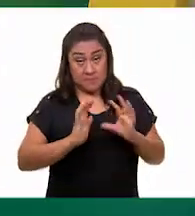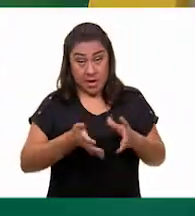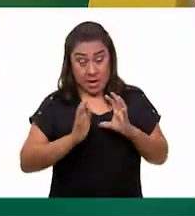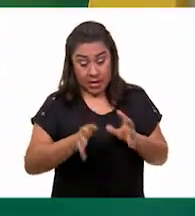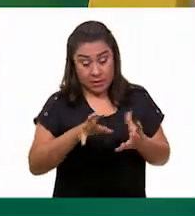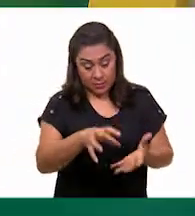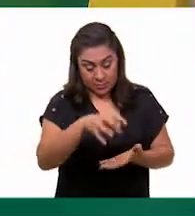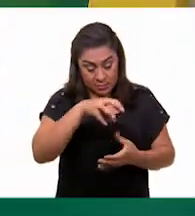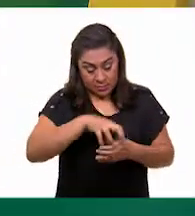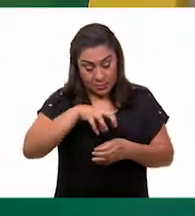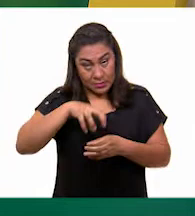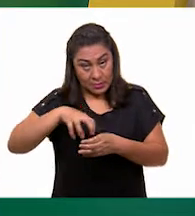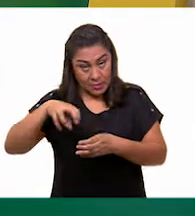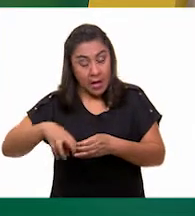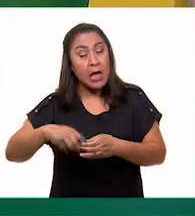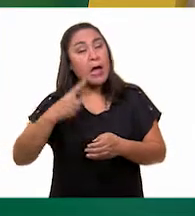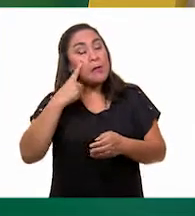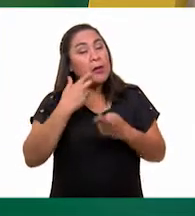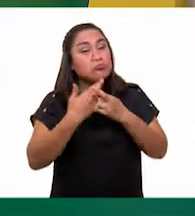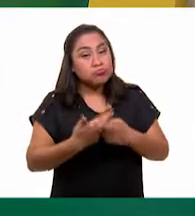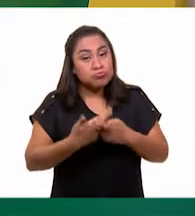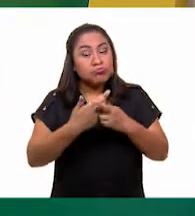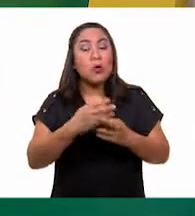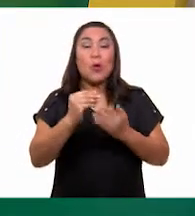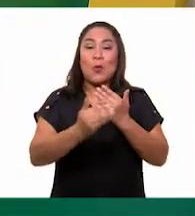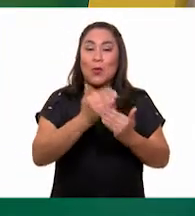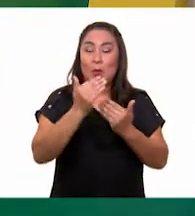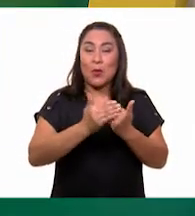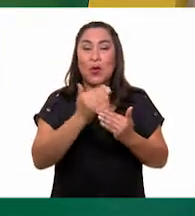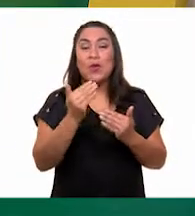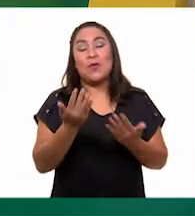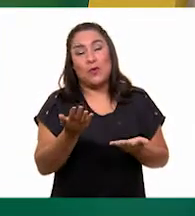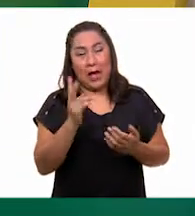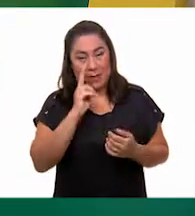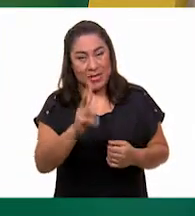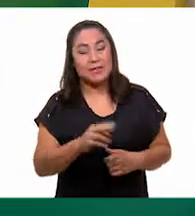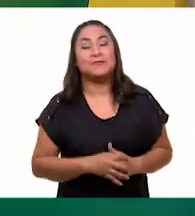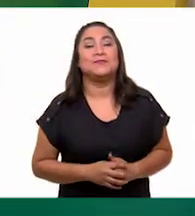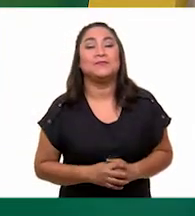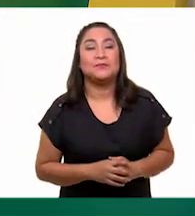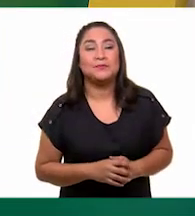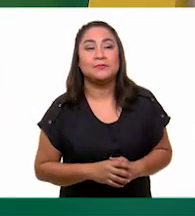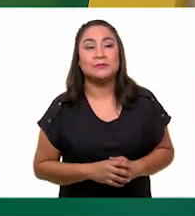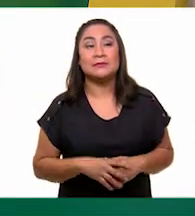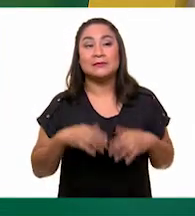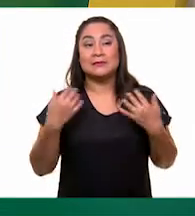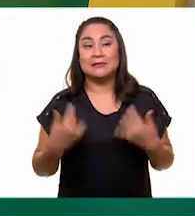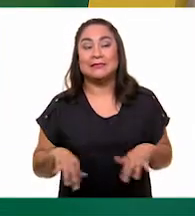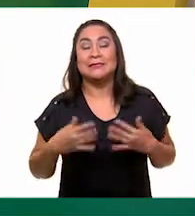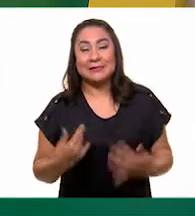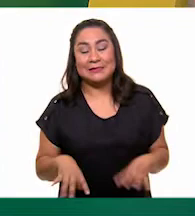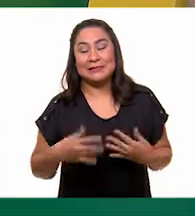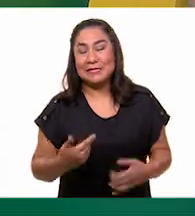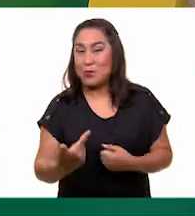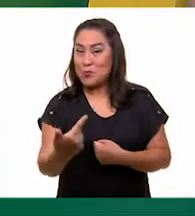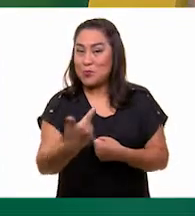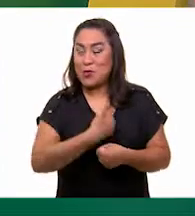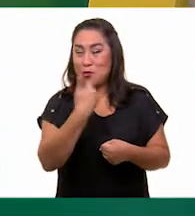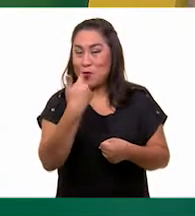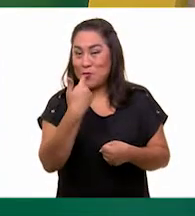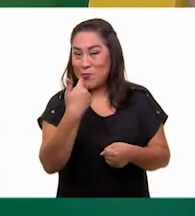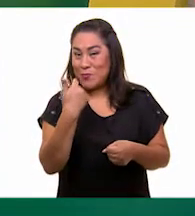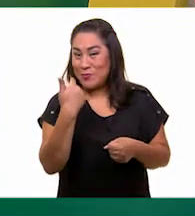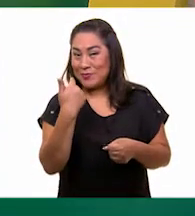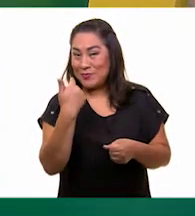y voy a llenarlo. Sí. De acuerdo. Ahora sí que me agarraron con las manos en la